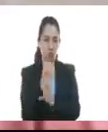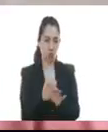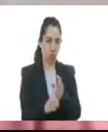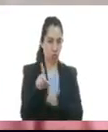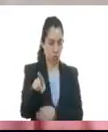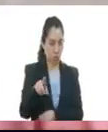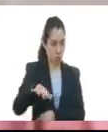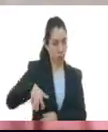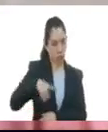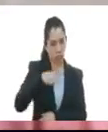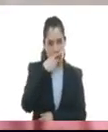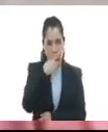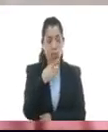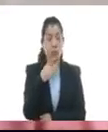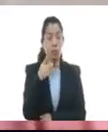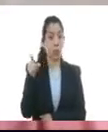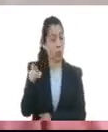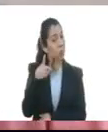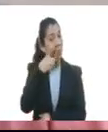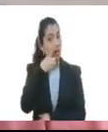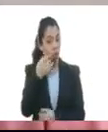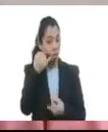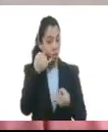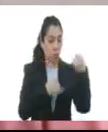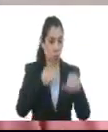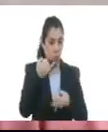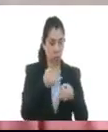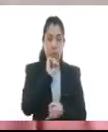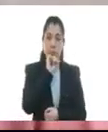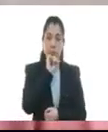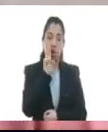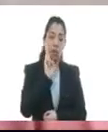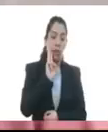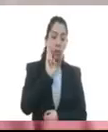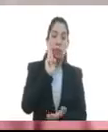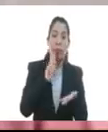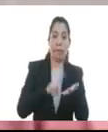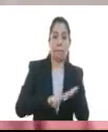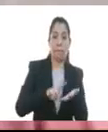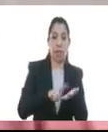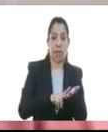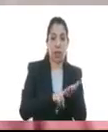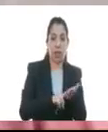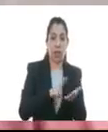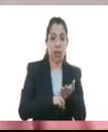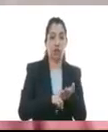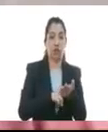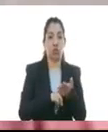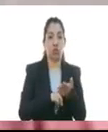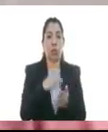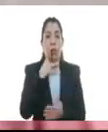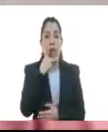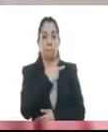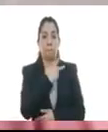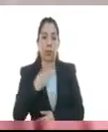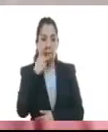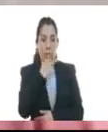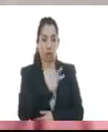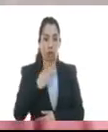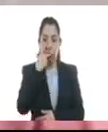estás diciendo es que ustedes también juzgaron sobre el valor pedagógico que tenían